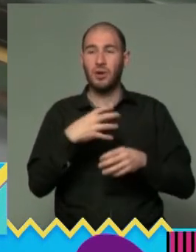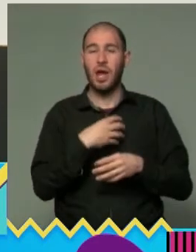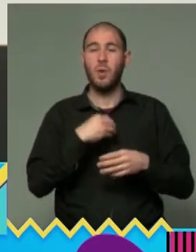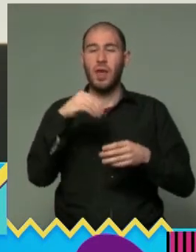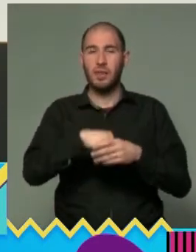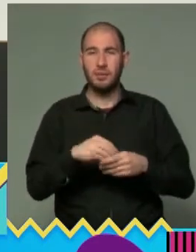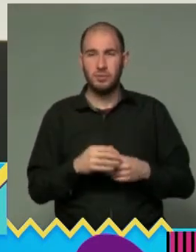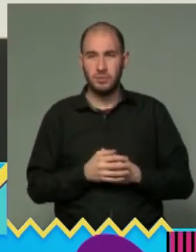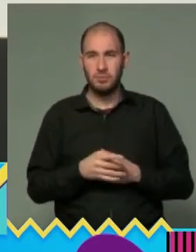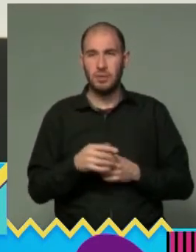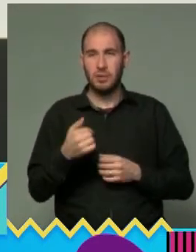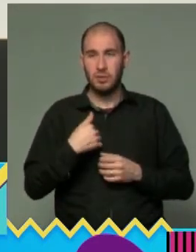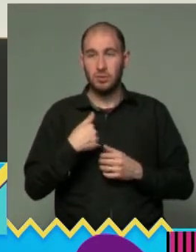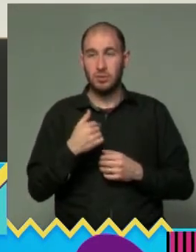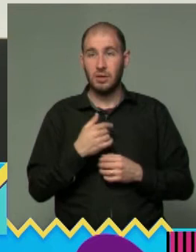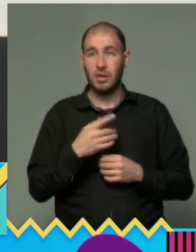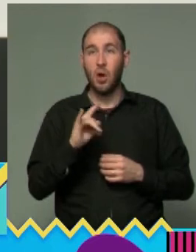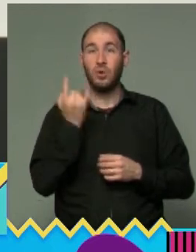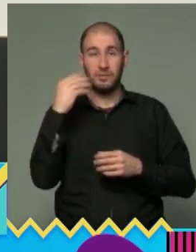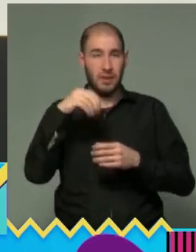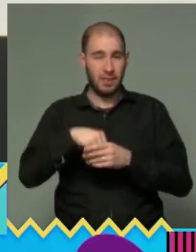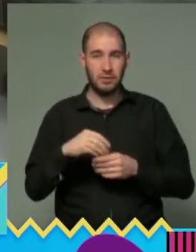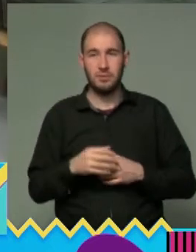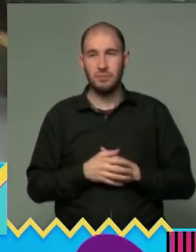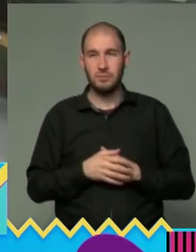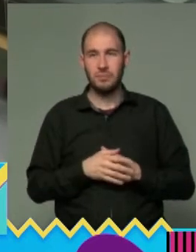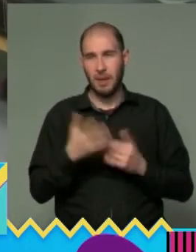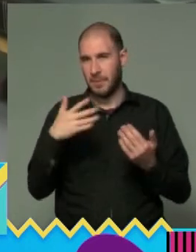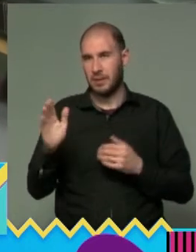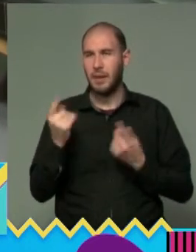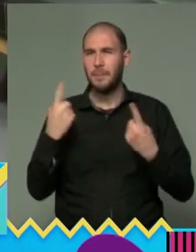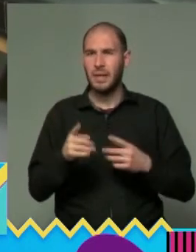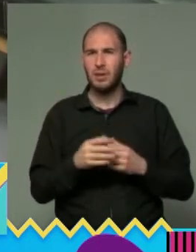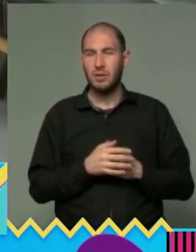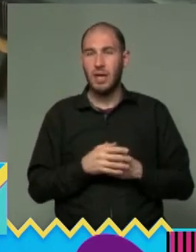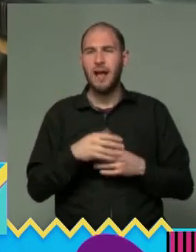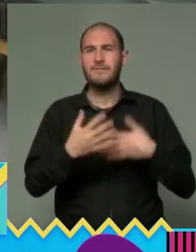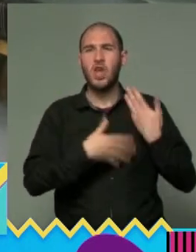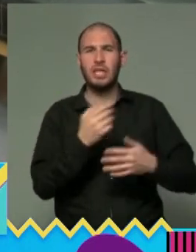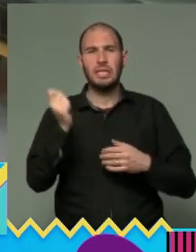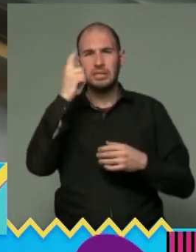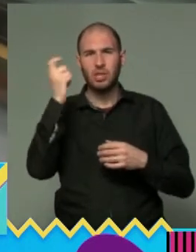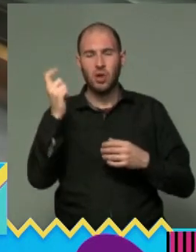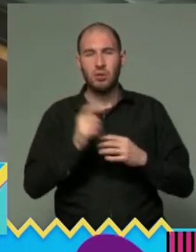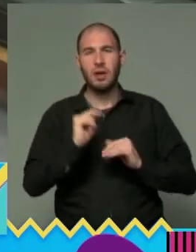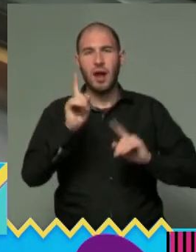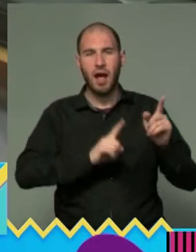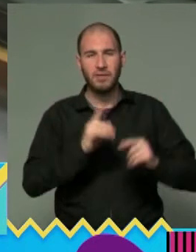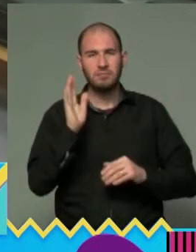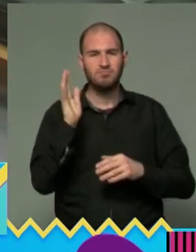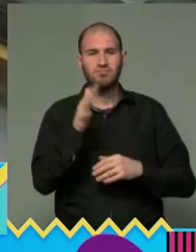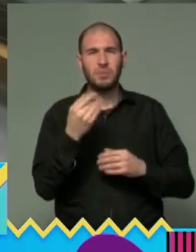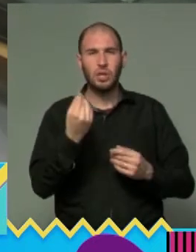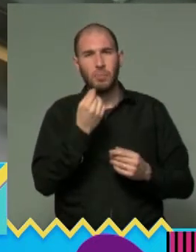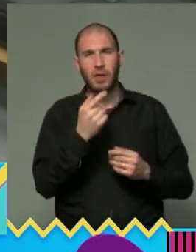aula y a mí me pasó un poco dentro de la universidad, ¿no? Aparte. Pero digo, la violencia psicológica que a veces se puede ejercer, digo,